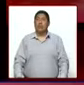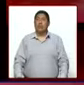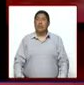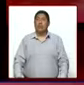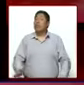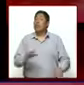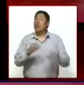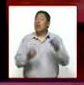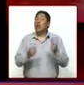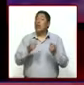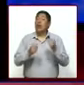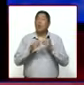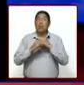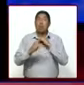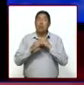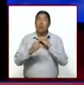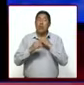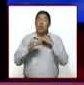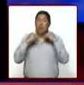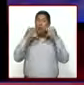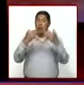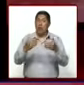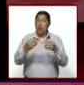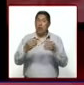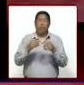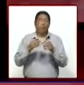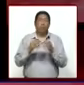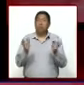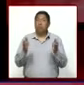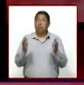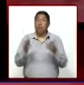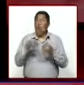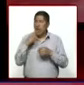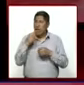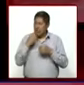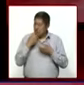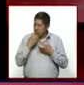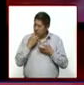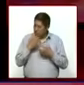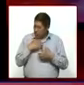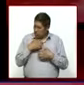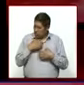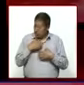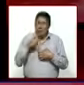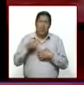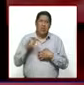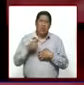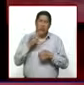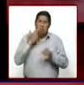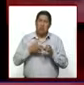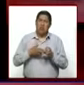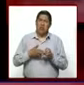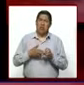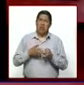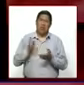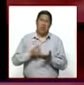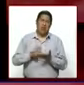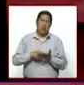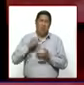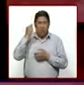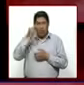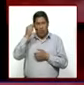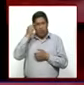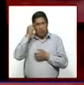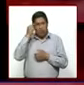Y el transporte público del sector federado también ya se pronuncia. Ellos denuncian que necesitan el combustible y están exigiendo al